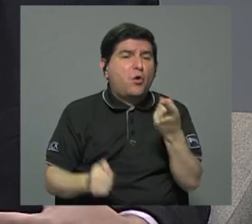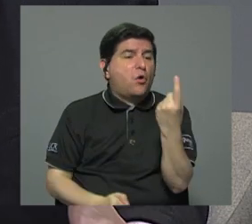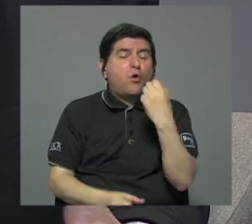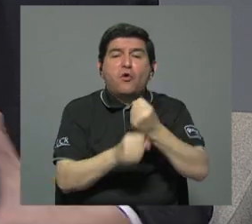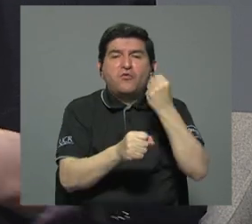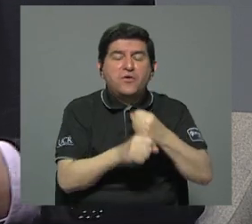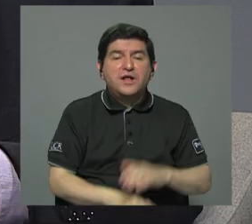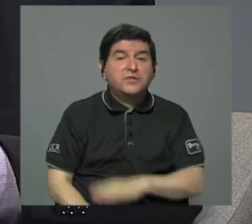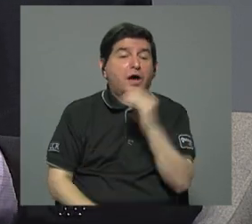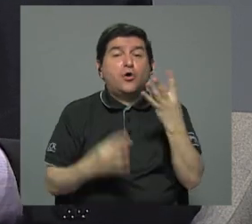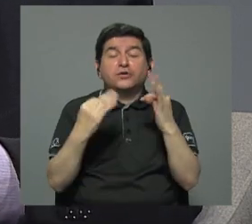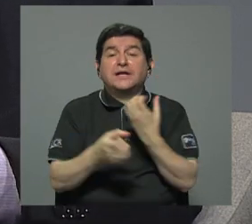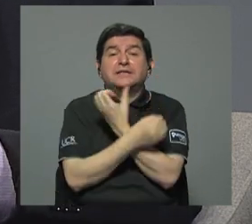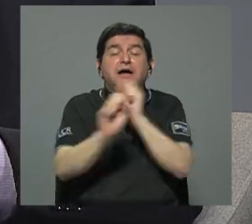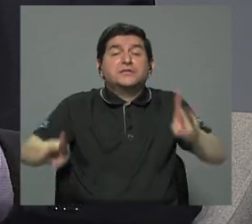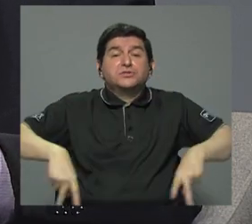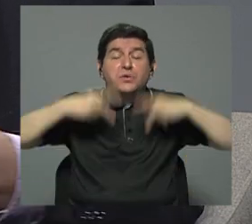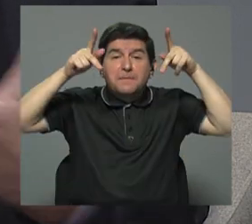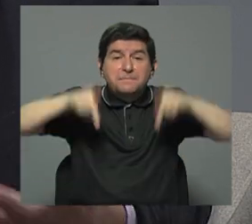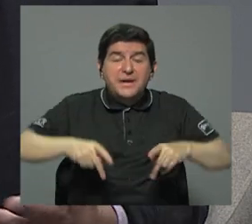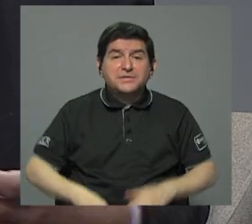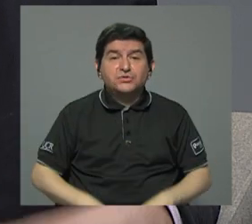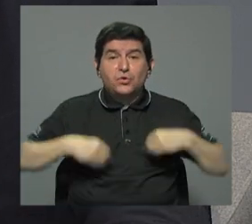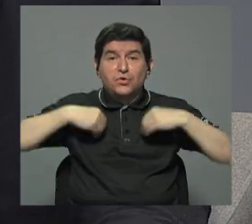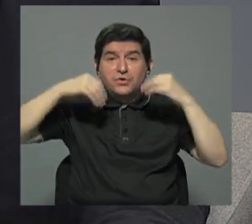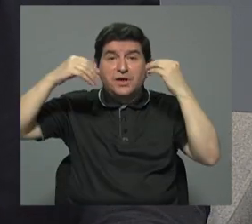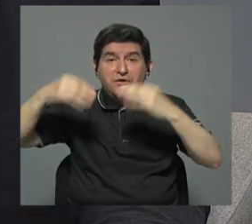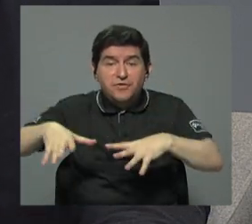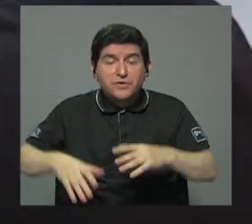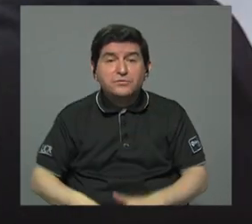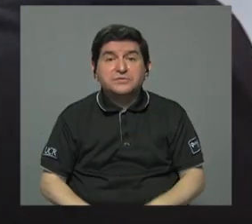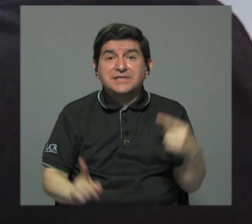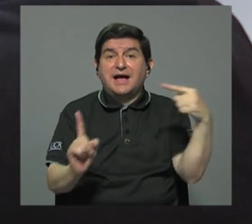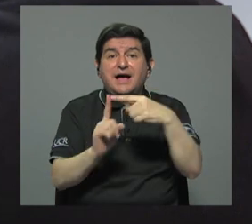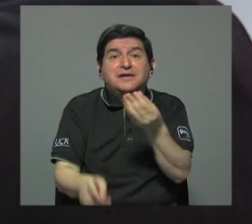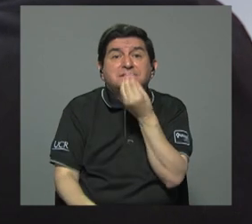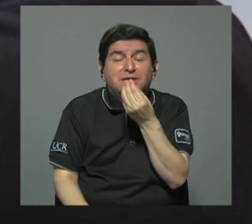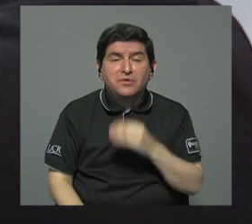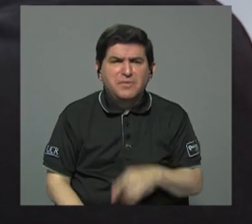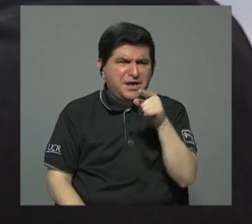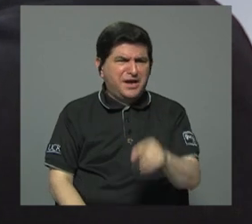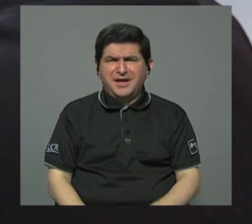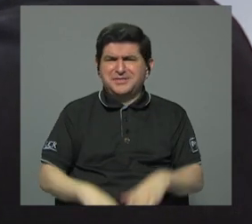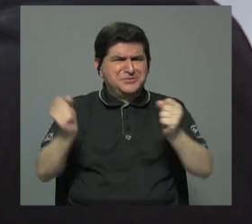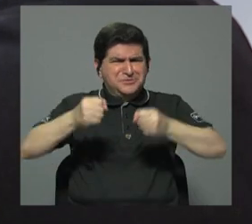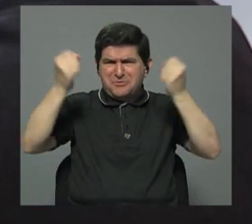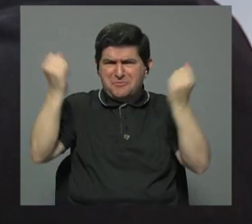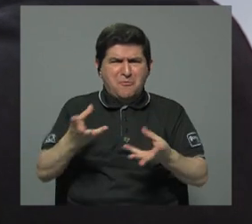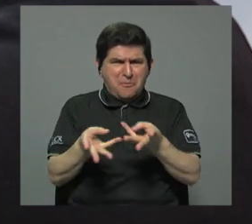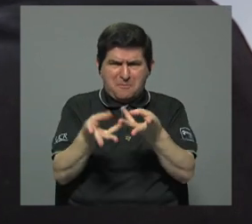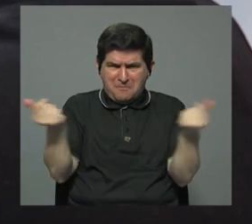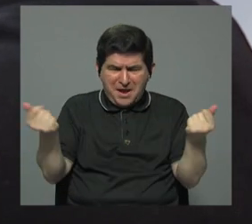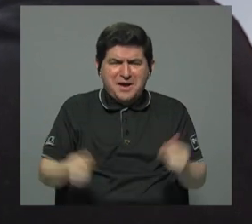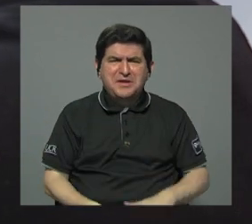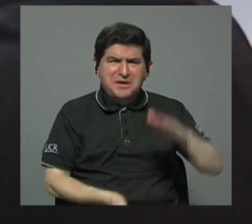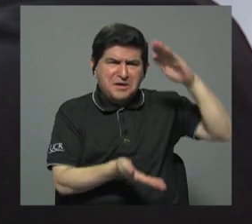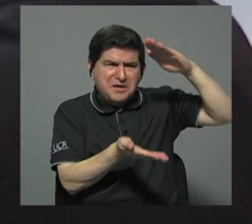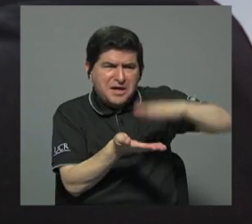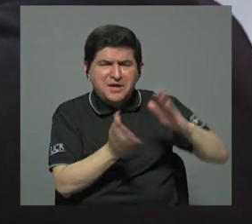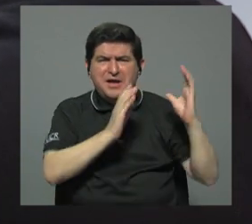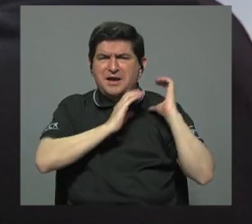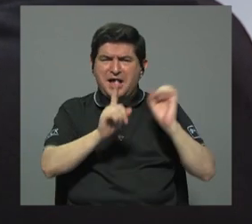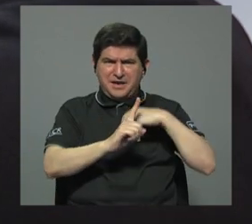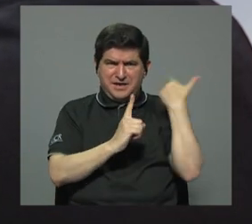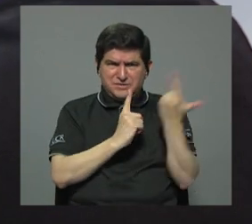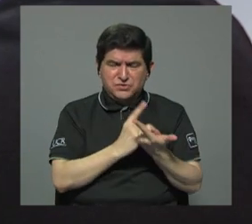estrategias de supervivencia donde la gente está teniendo que renunciar hasta poder comer. Eso no se va a arreglar mágicamente reduciendo las contribuciones sociales a un